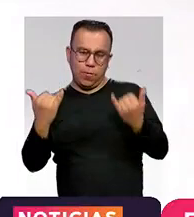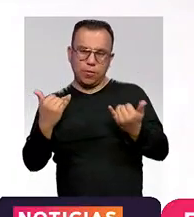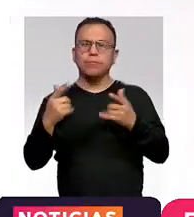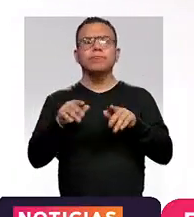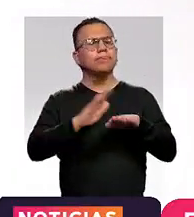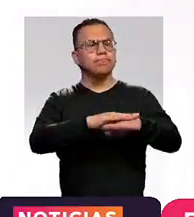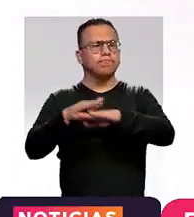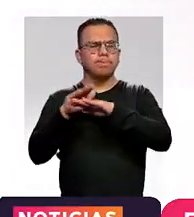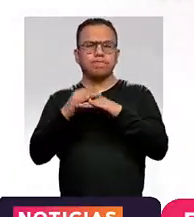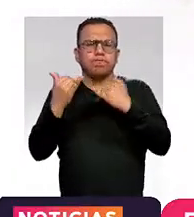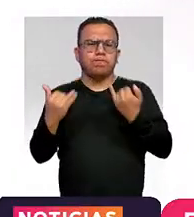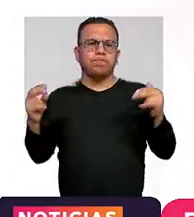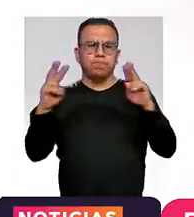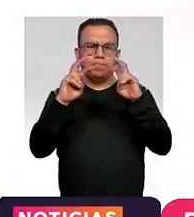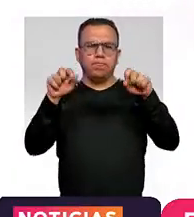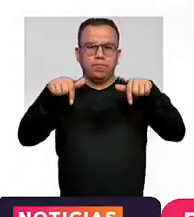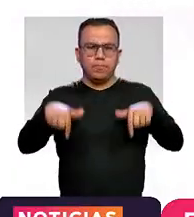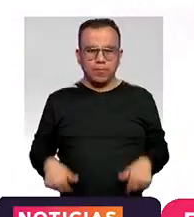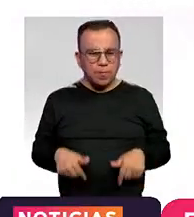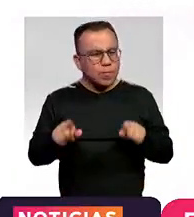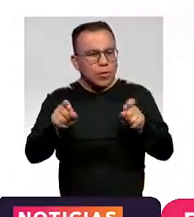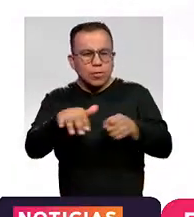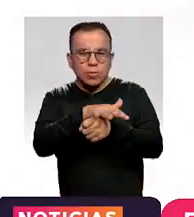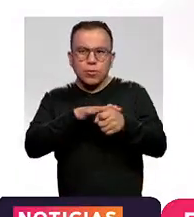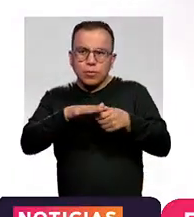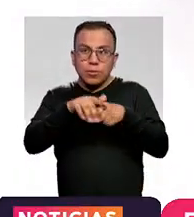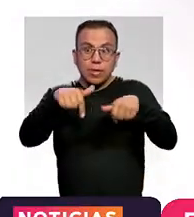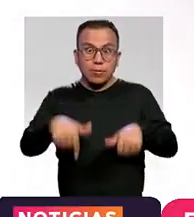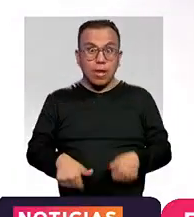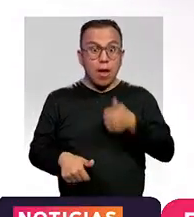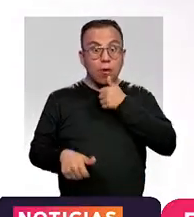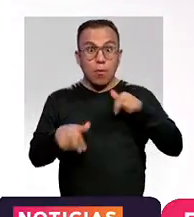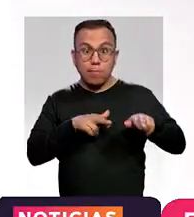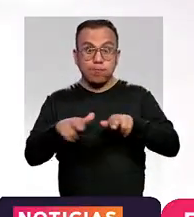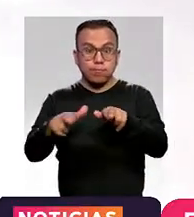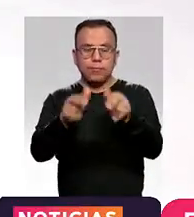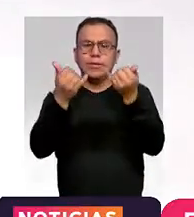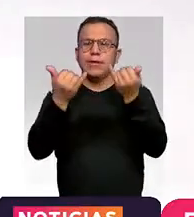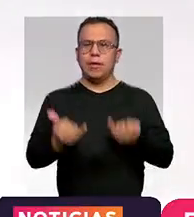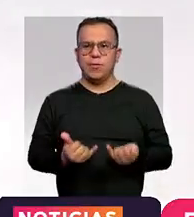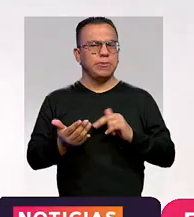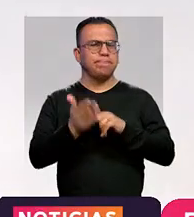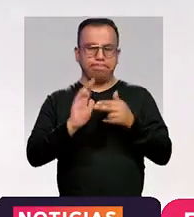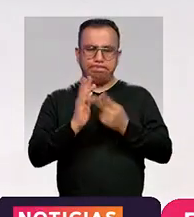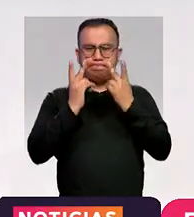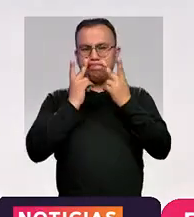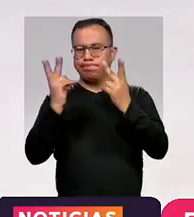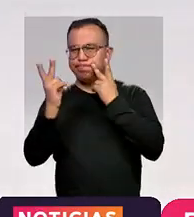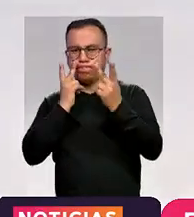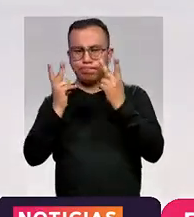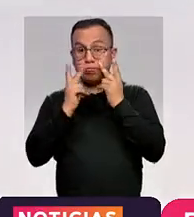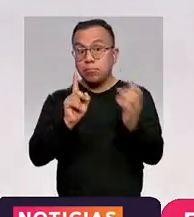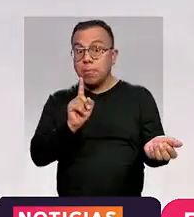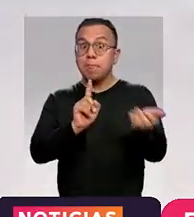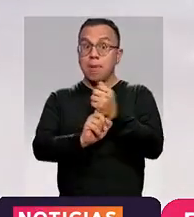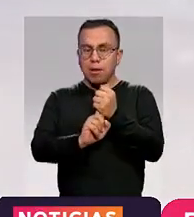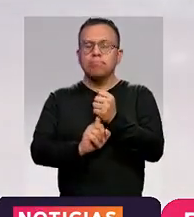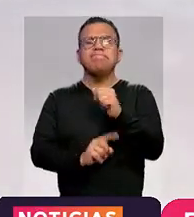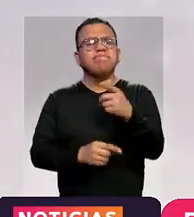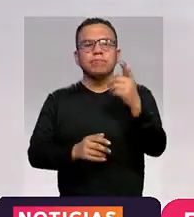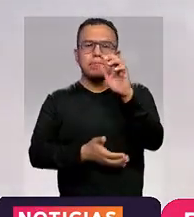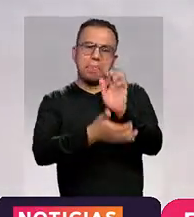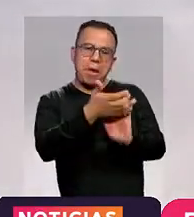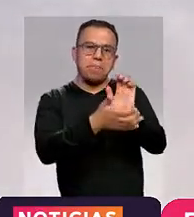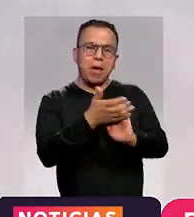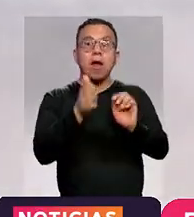cómo han visto también los jarillones de acá, de esta cuenca? Bueno, se puede identificar primero que han